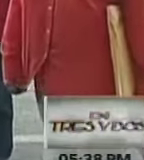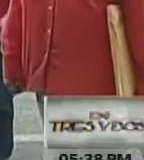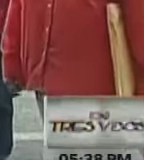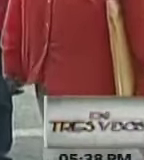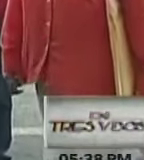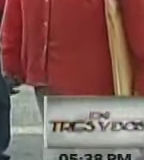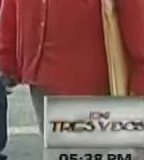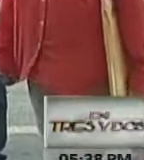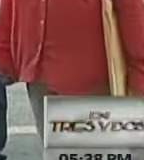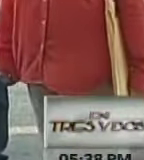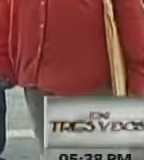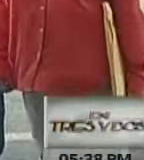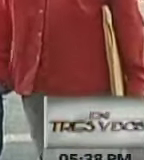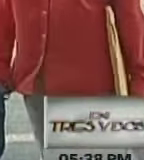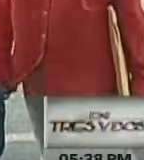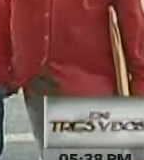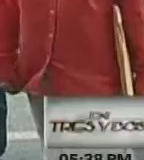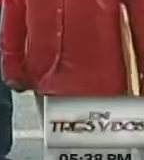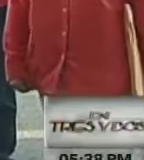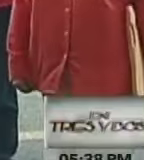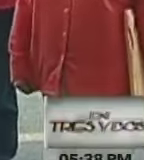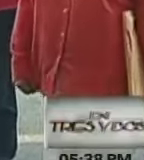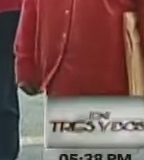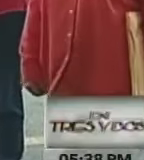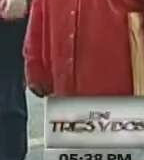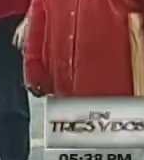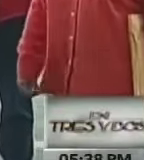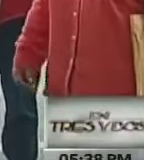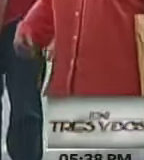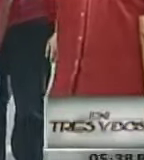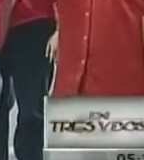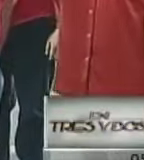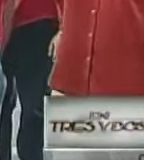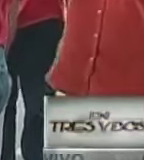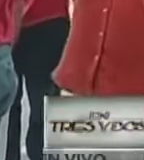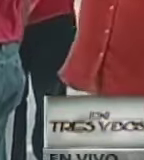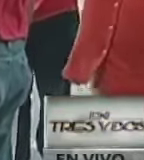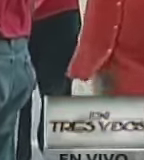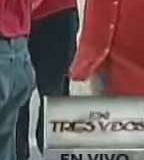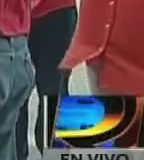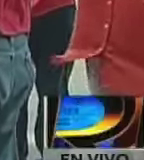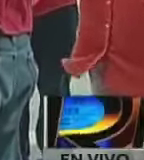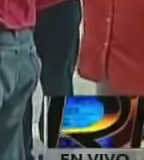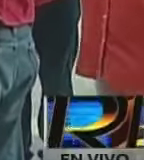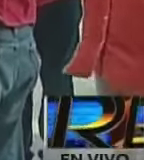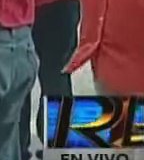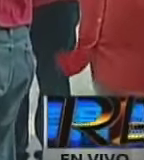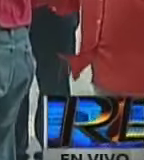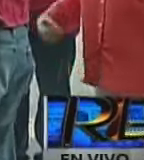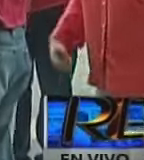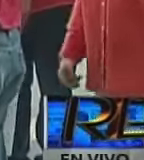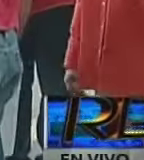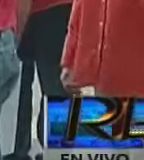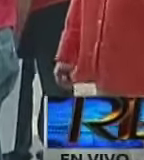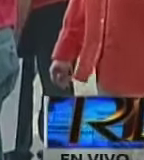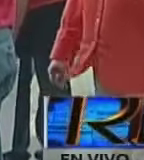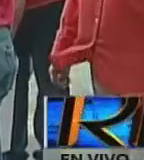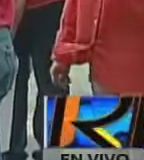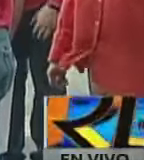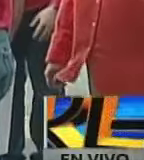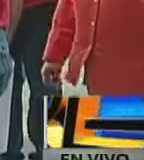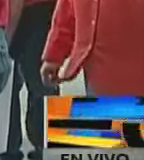de Venezuela, Nicolás Maduro Moros, quien realizará acá en la entidad el encuentro de